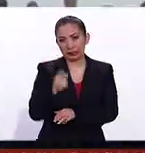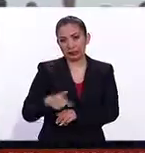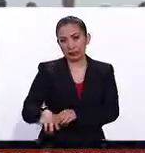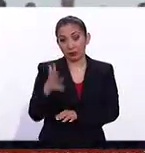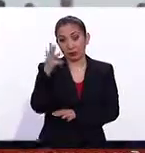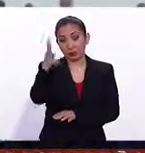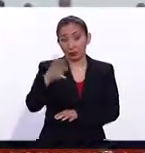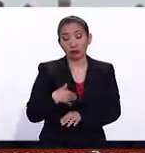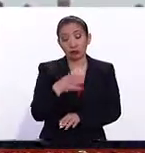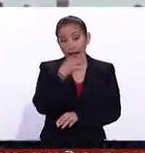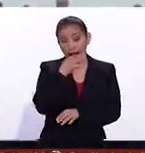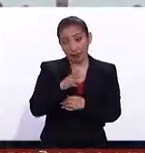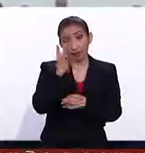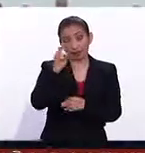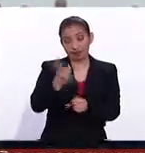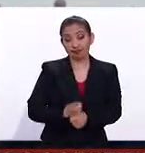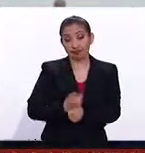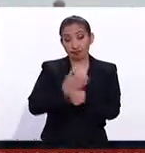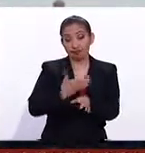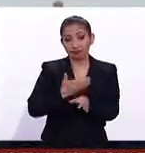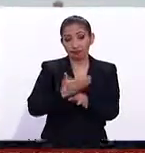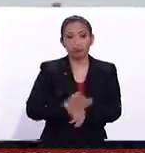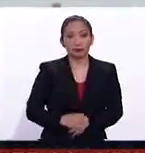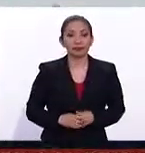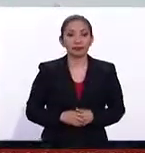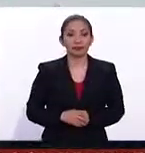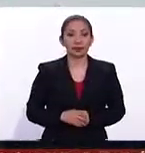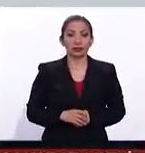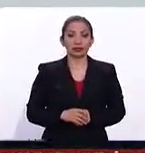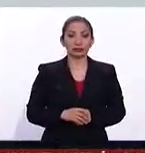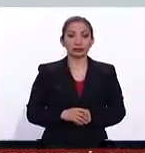el futuro y ya los estamos viviendo ahora.